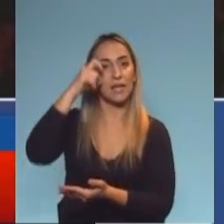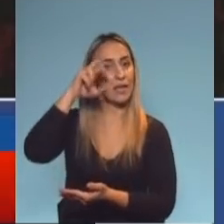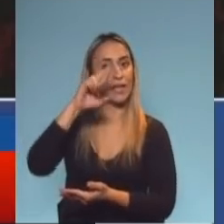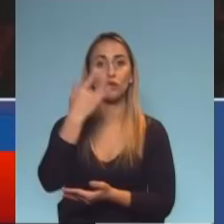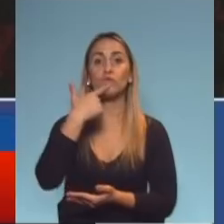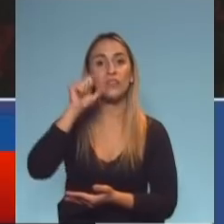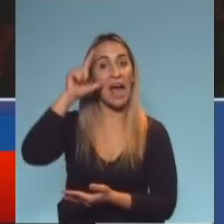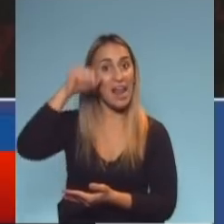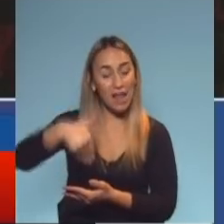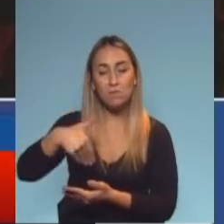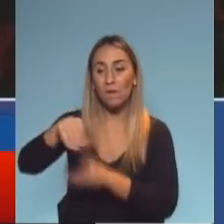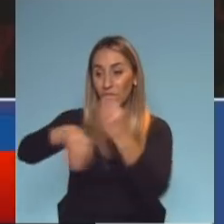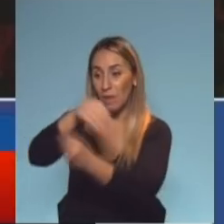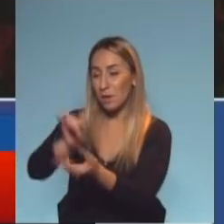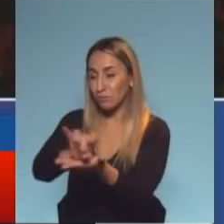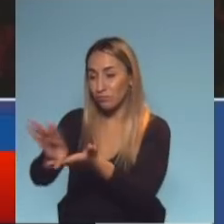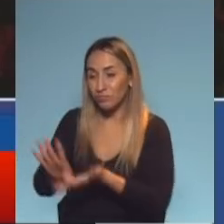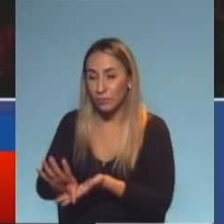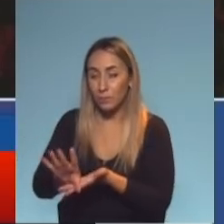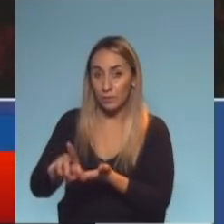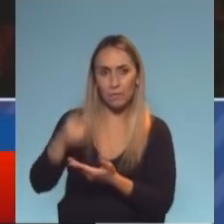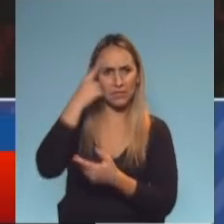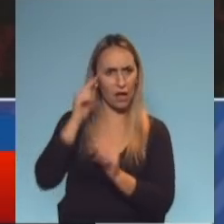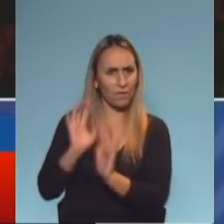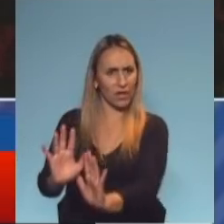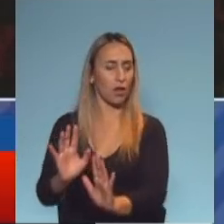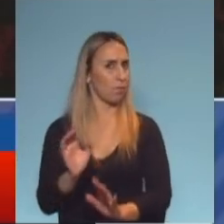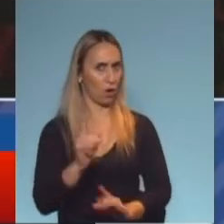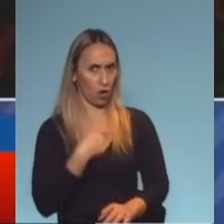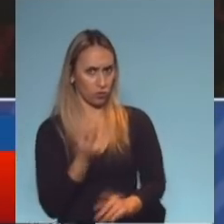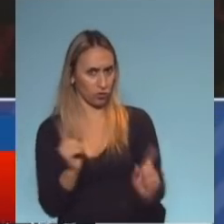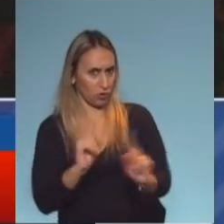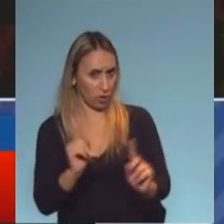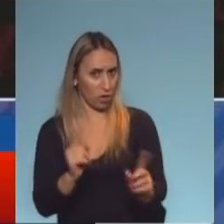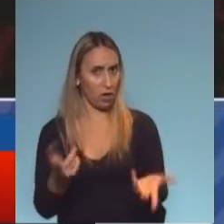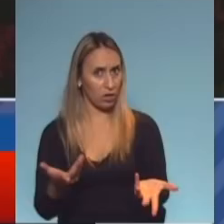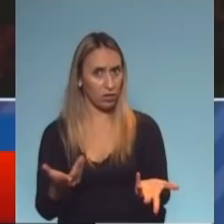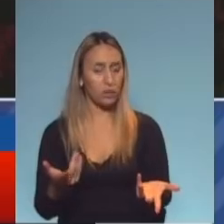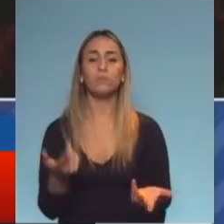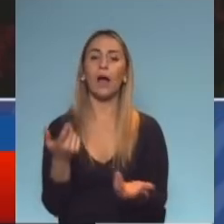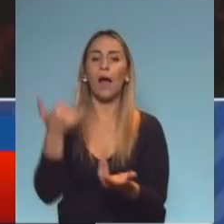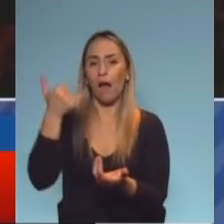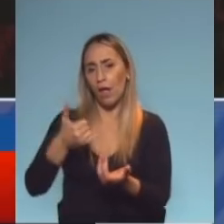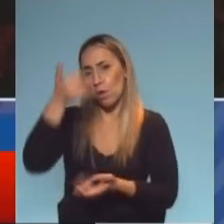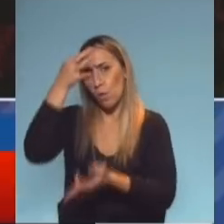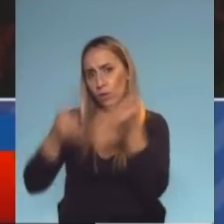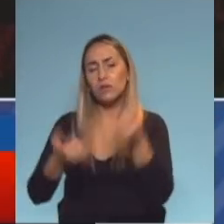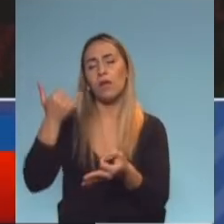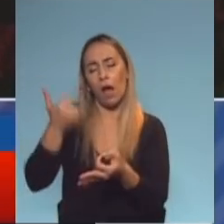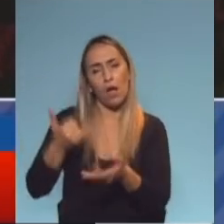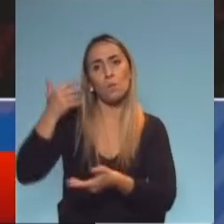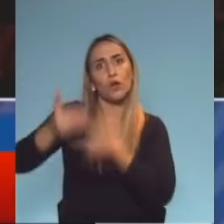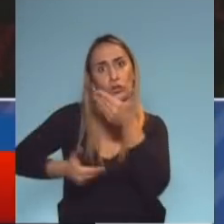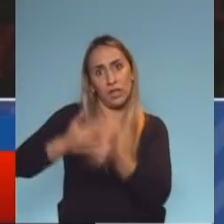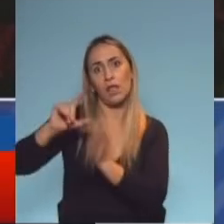Pero no estamos haciendo señora. Ahí está una justicia y hay un proceso largo y